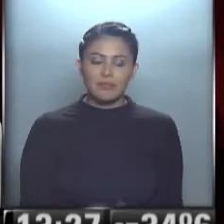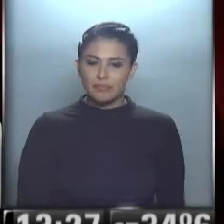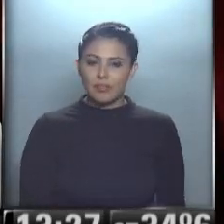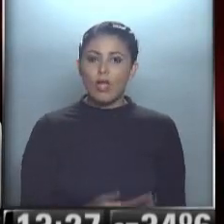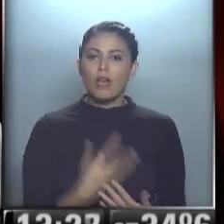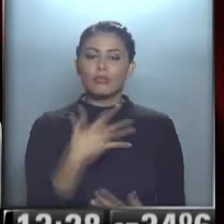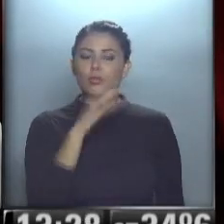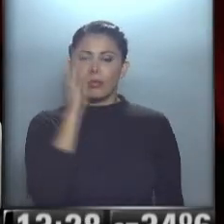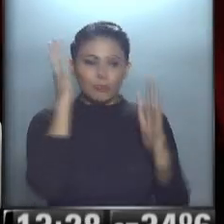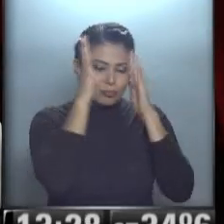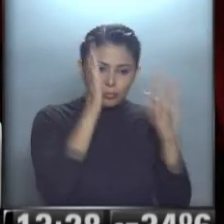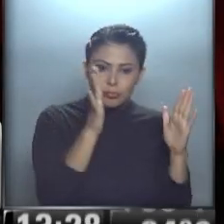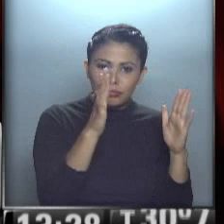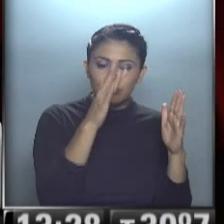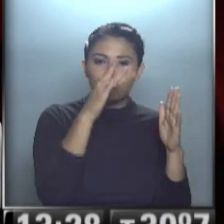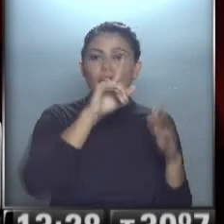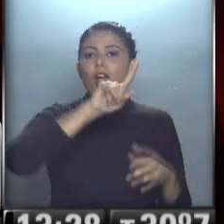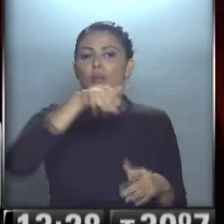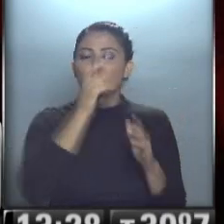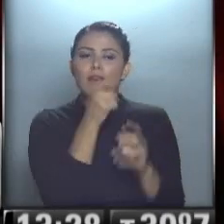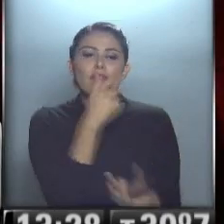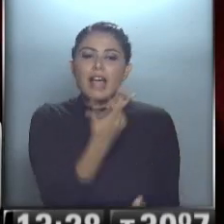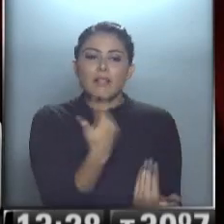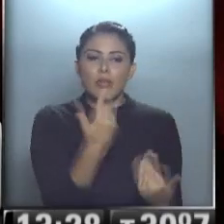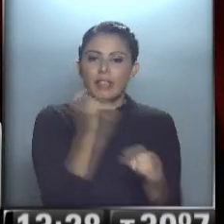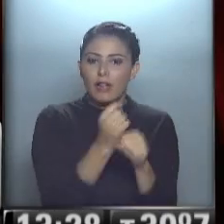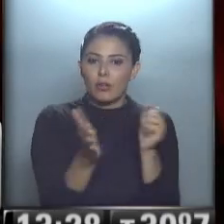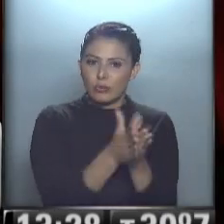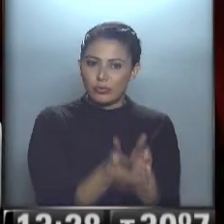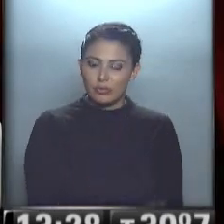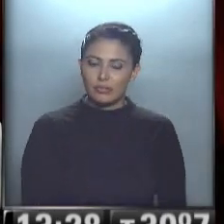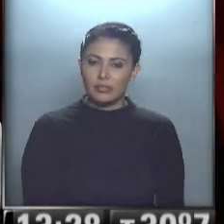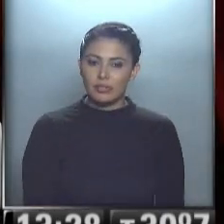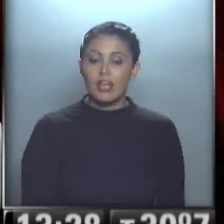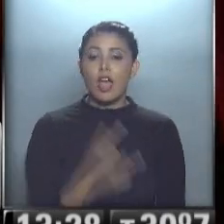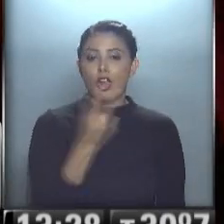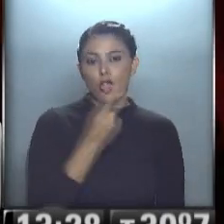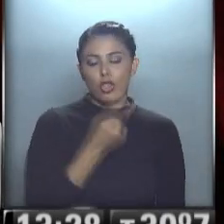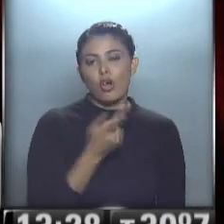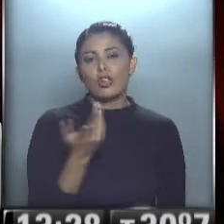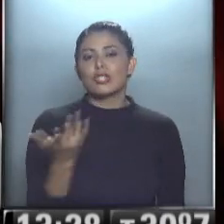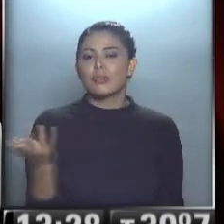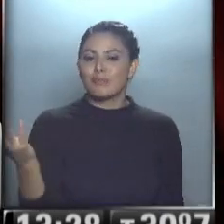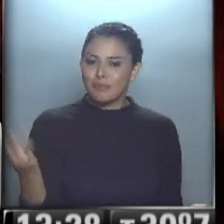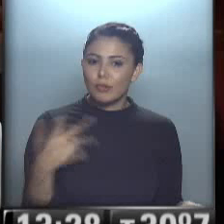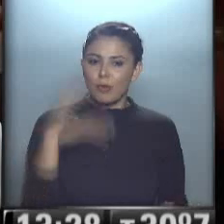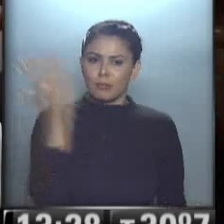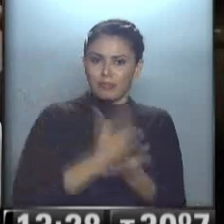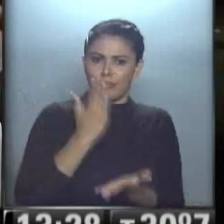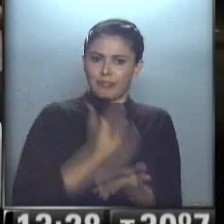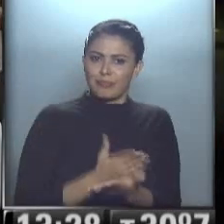Entramos demasiado rápido en todo lo que dice el otro, como es muy fácil de trabajar. Sí, somos los dos como muy... muy